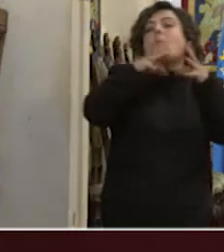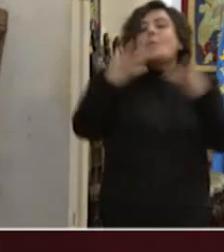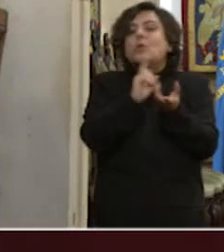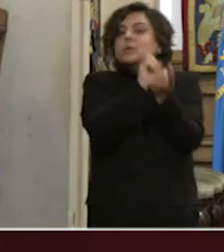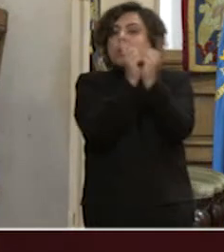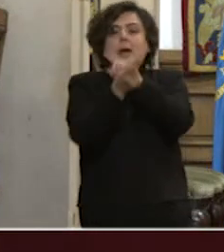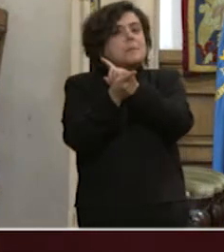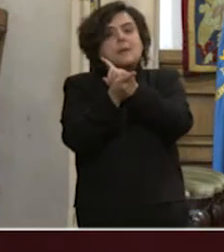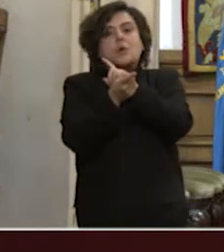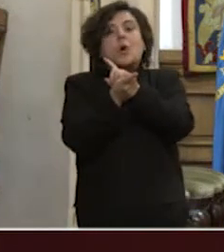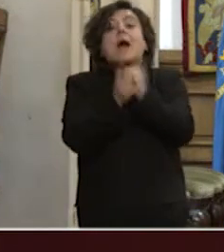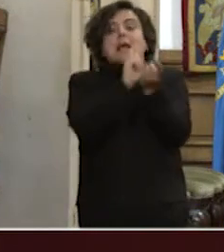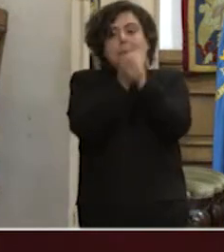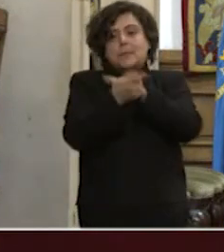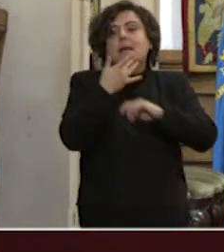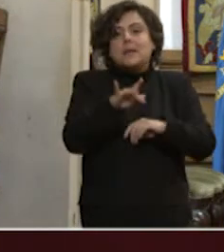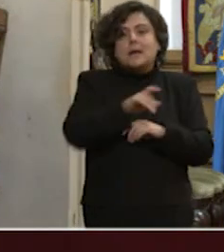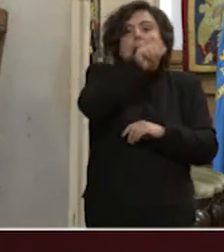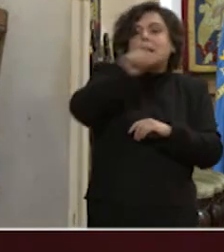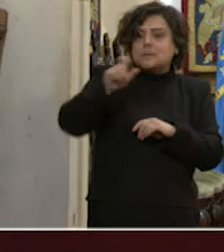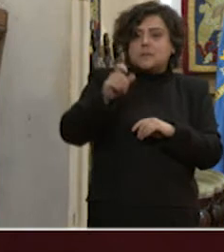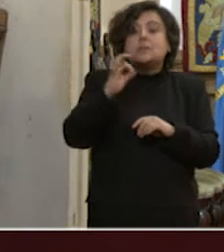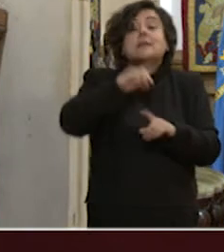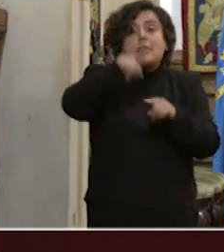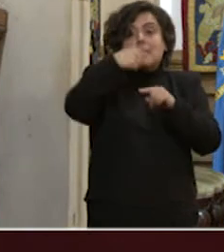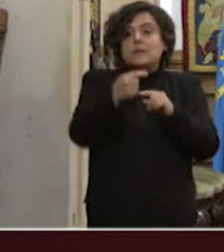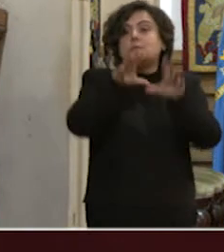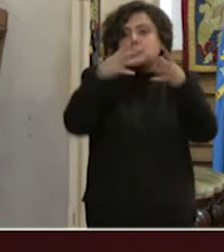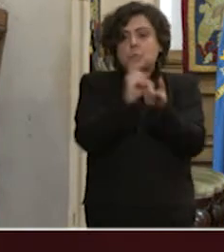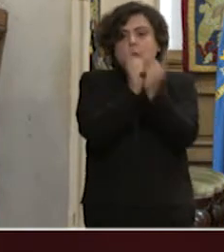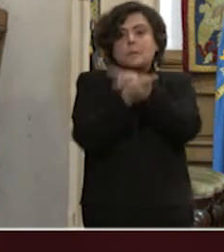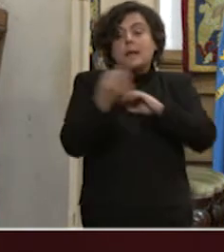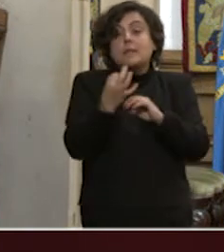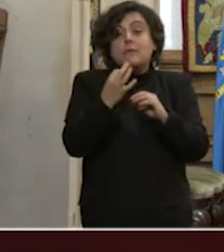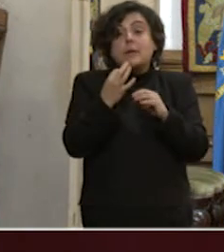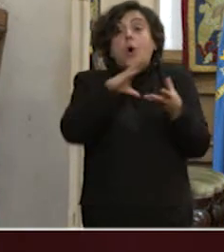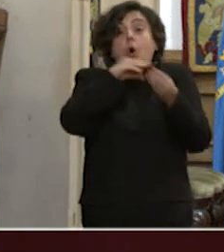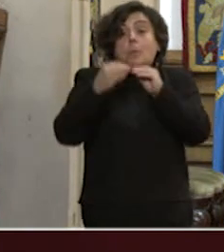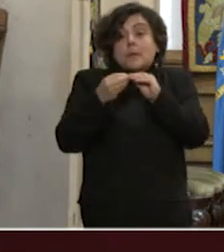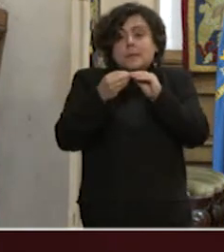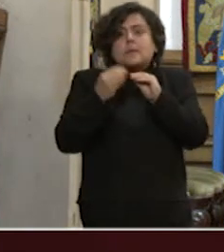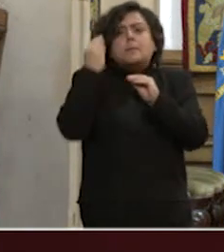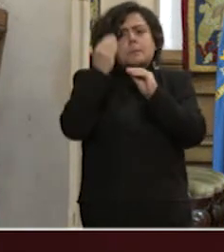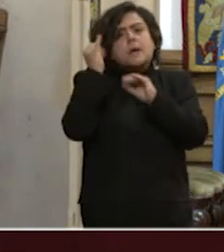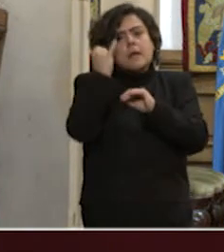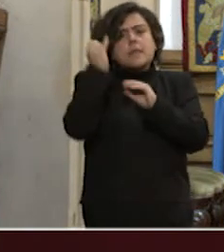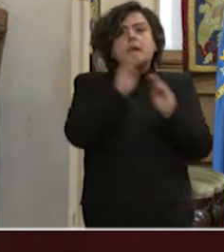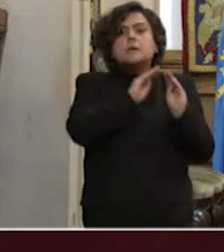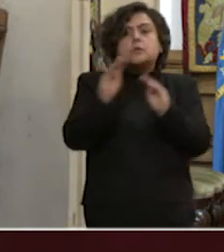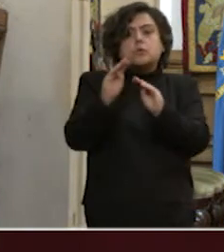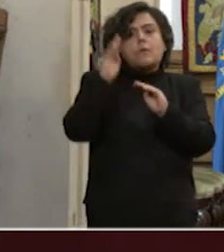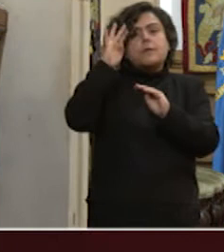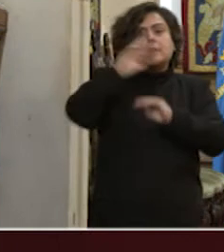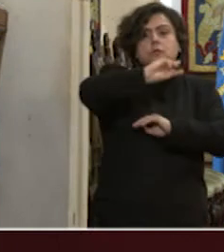personas que tienen que cambiar el mundo. Este pensamiento se complementa con el de el otro gran filósofo, el